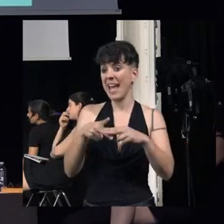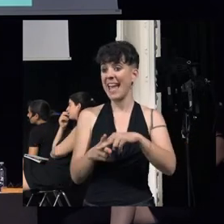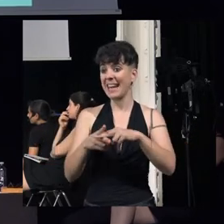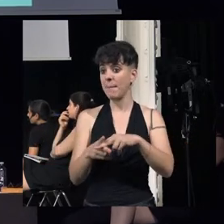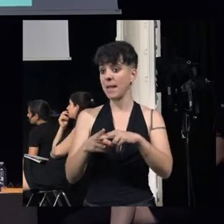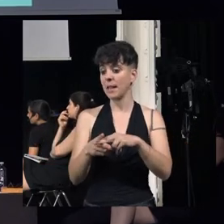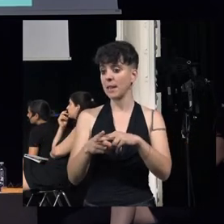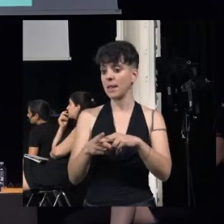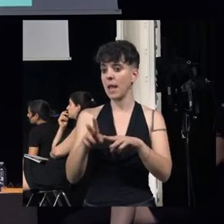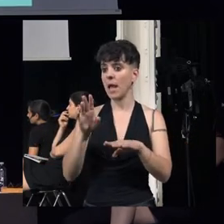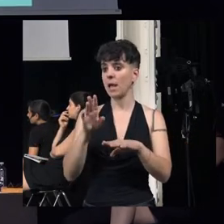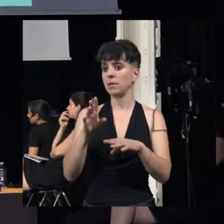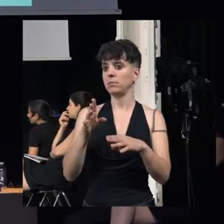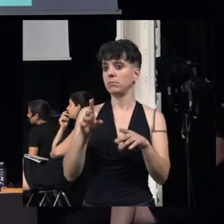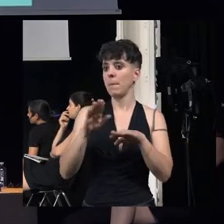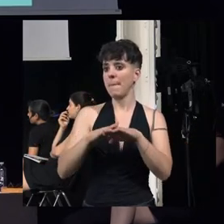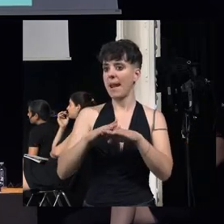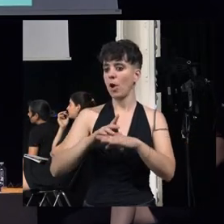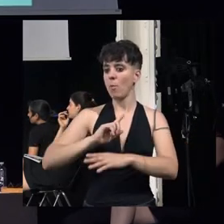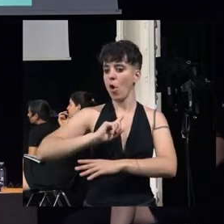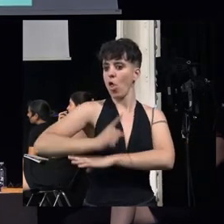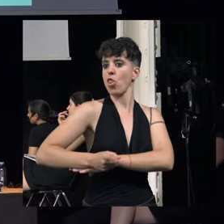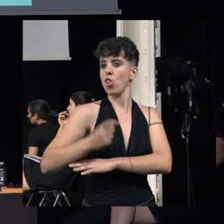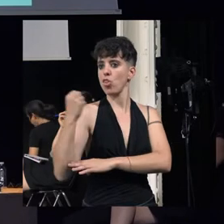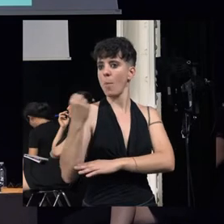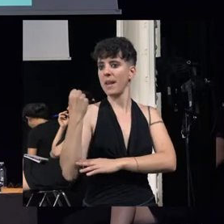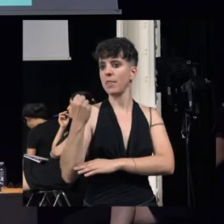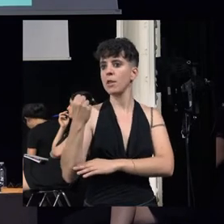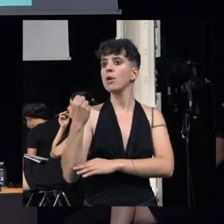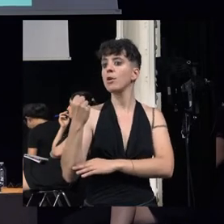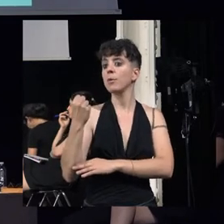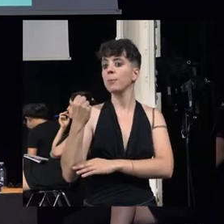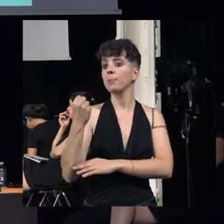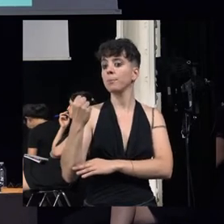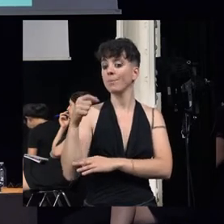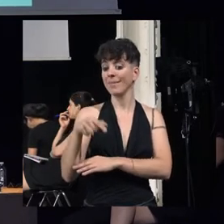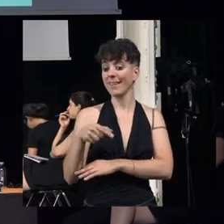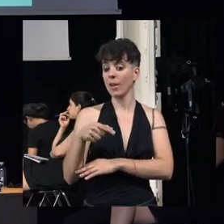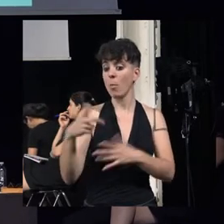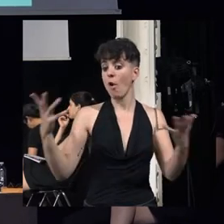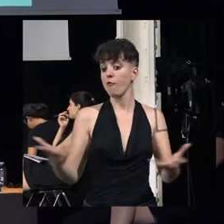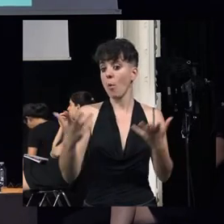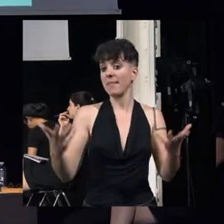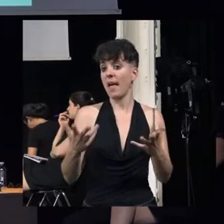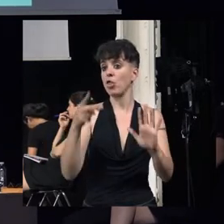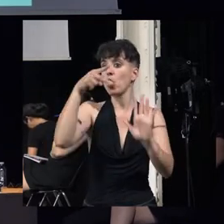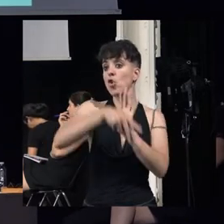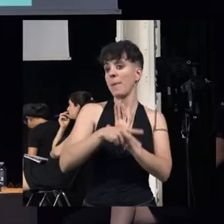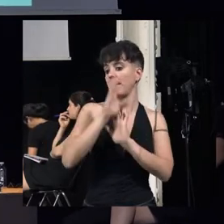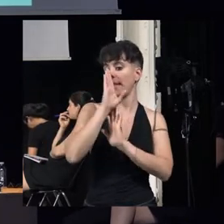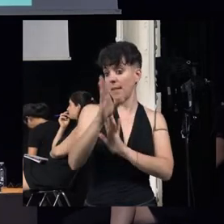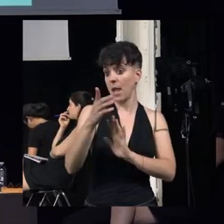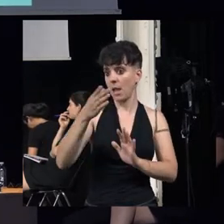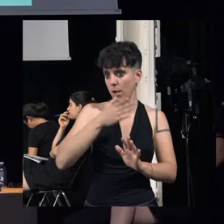también en que establece su dominación, fomentando la heteronormatividad. También en nuestro pueblo se fomenta